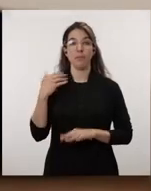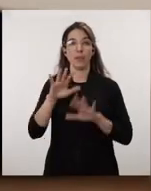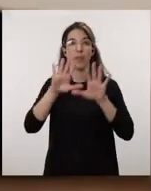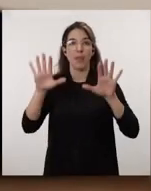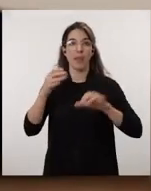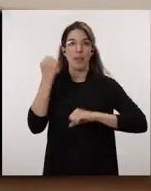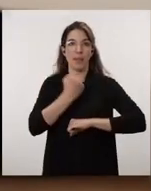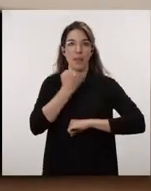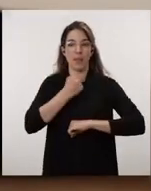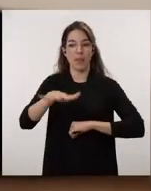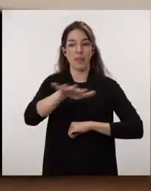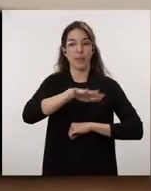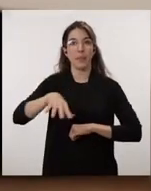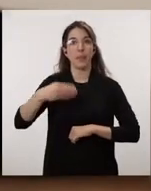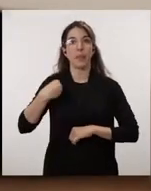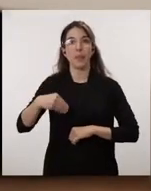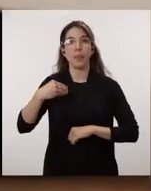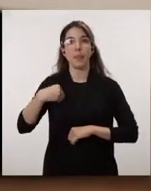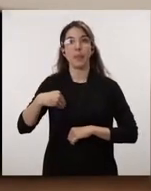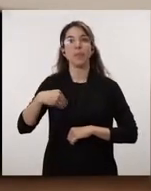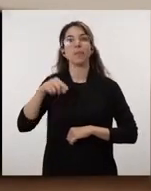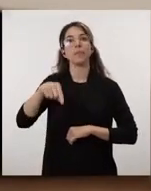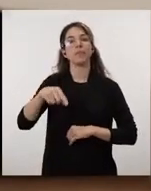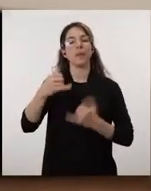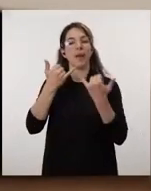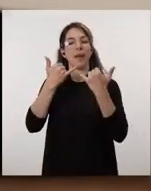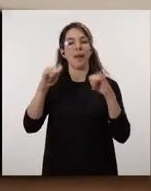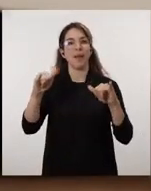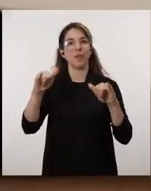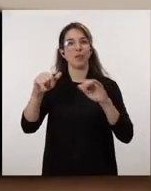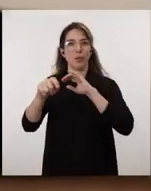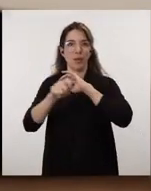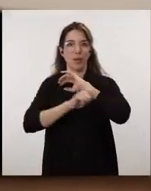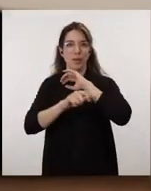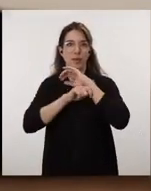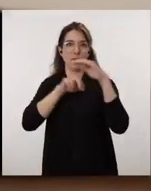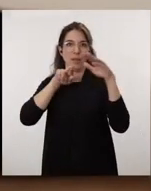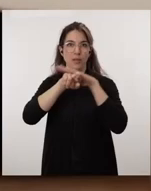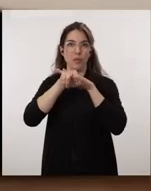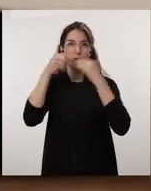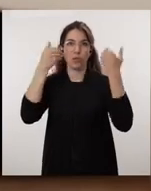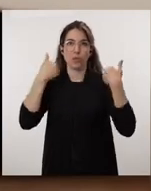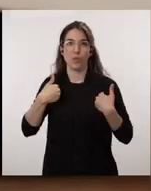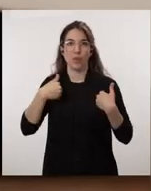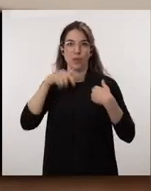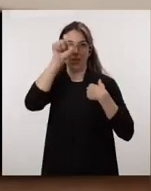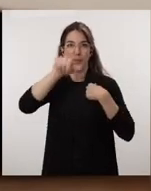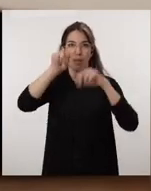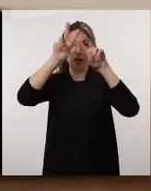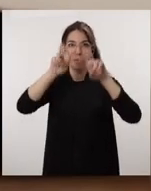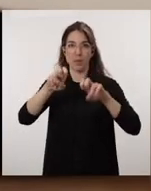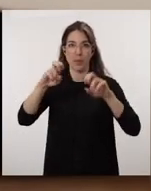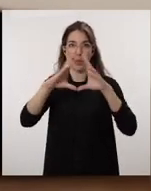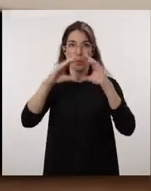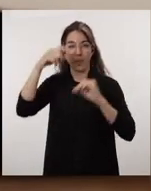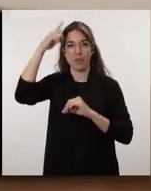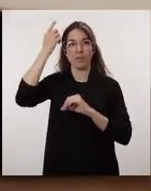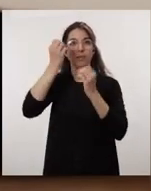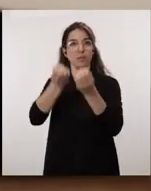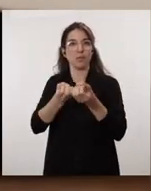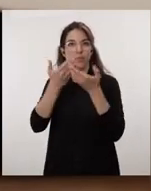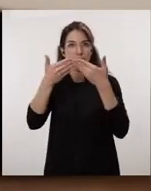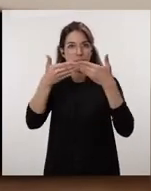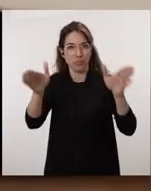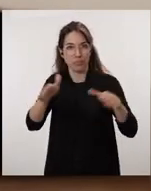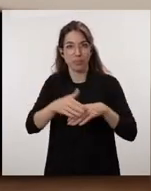el pasado 10 de diciembre en este mismo espacio tuvo lugar el acto de lanzamiento de la estrategia de recursos humanos para investigadores de la